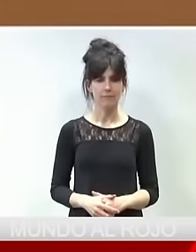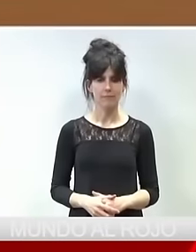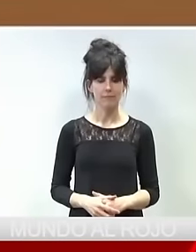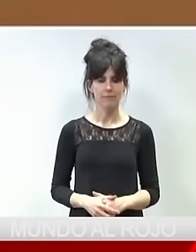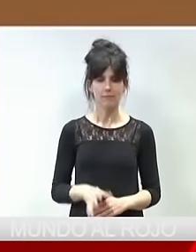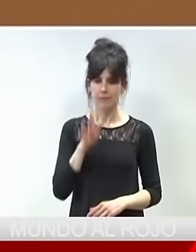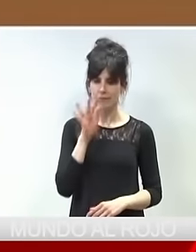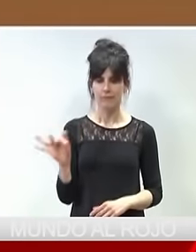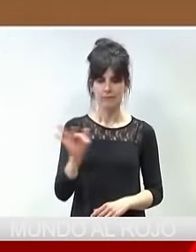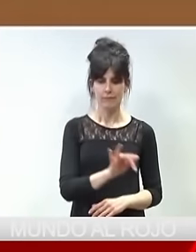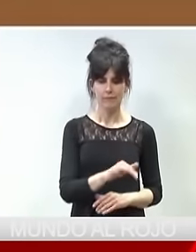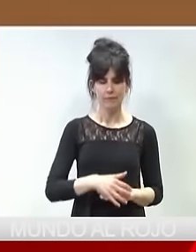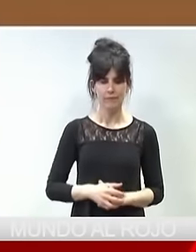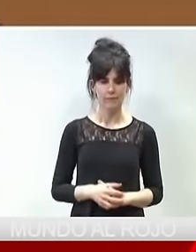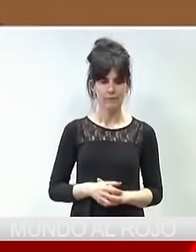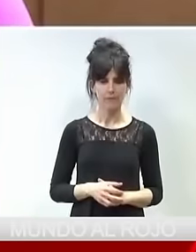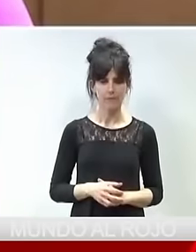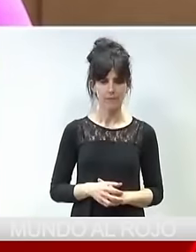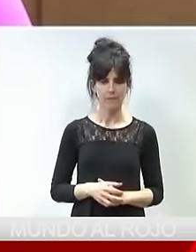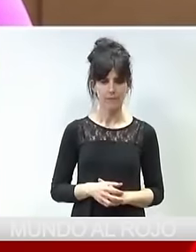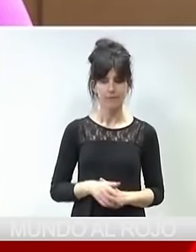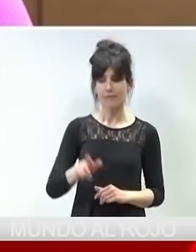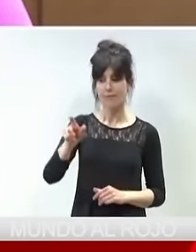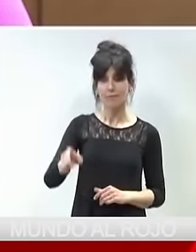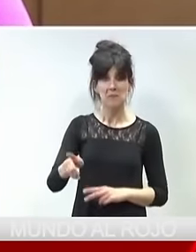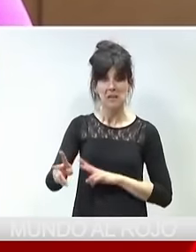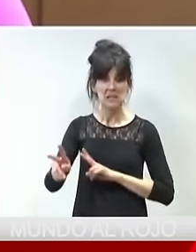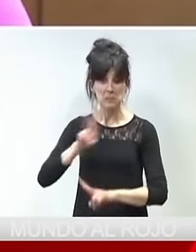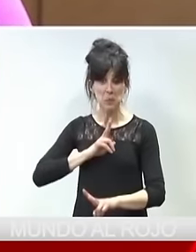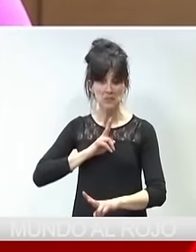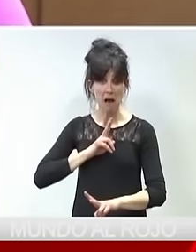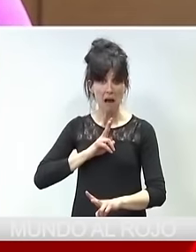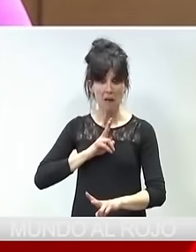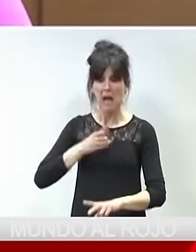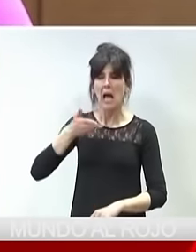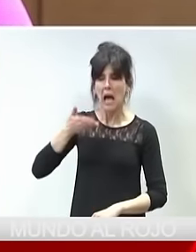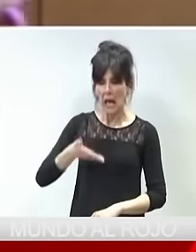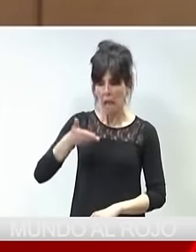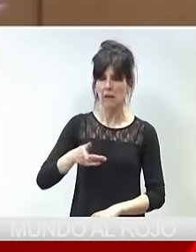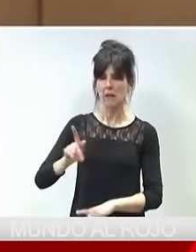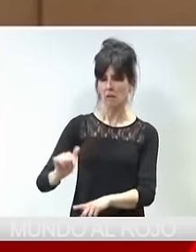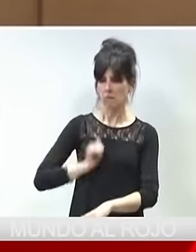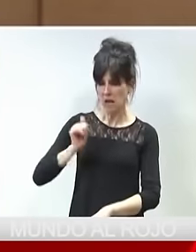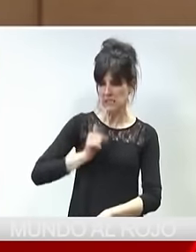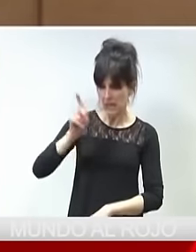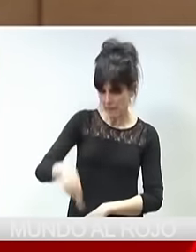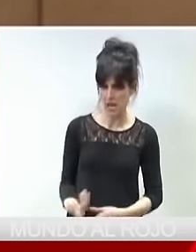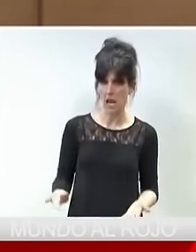Senadora Beltrán, tiene la palabra. Señor ministro, su respuesta es tan grave como falsa. Yo